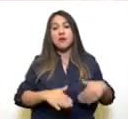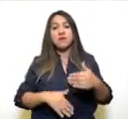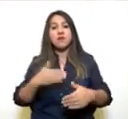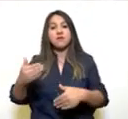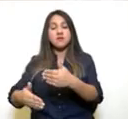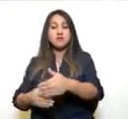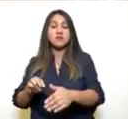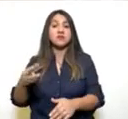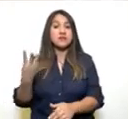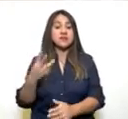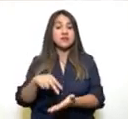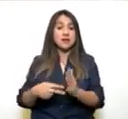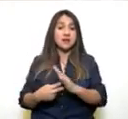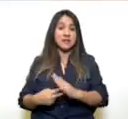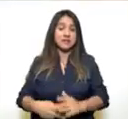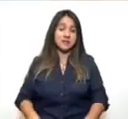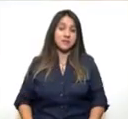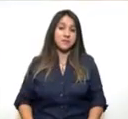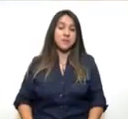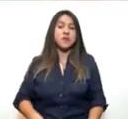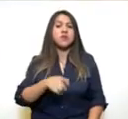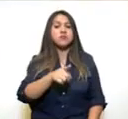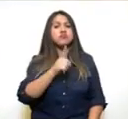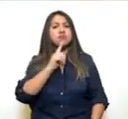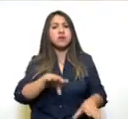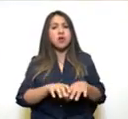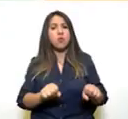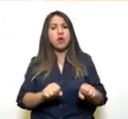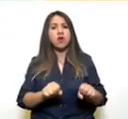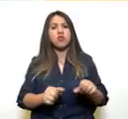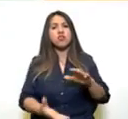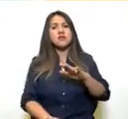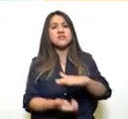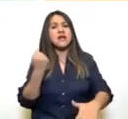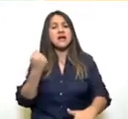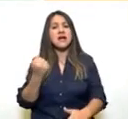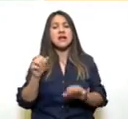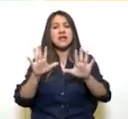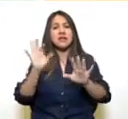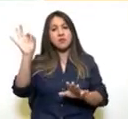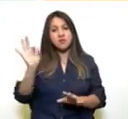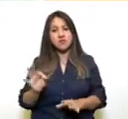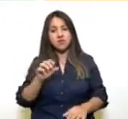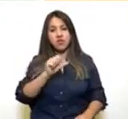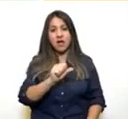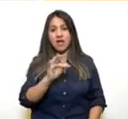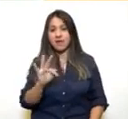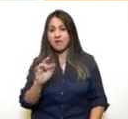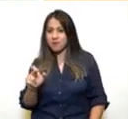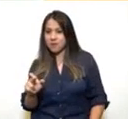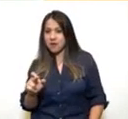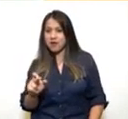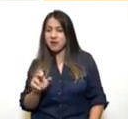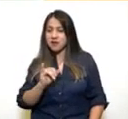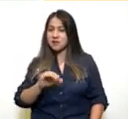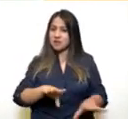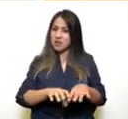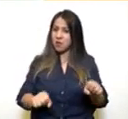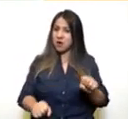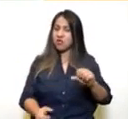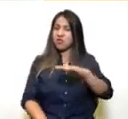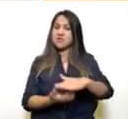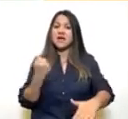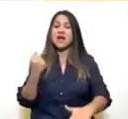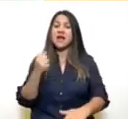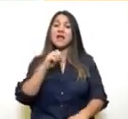una tercera crisis usted está de acuerdo con el retiro del 10% la fp no le parece ser una medida populista es lo que dicen todos los técnicos